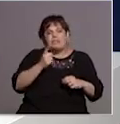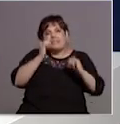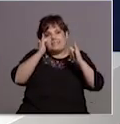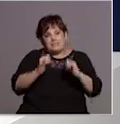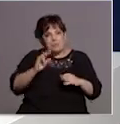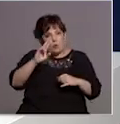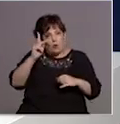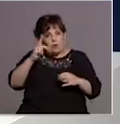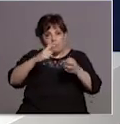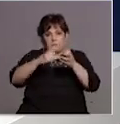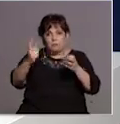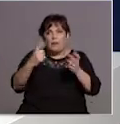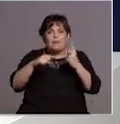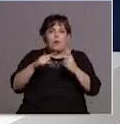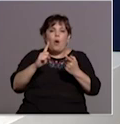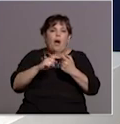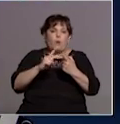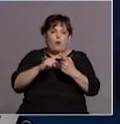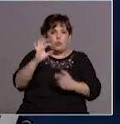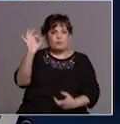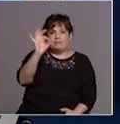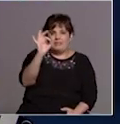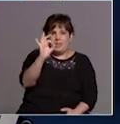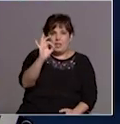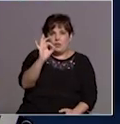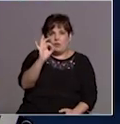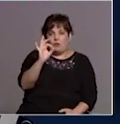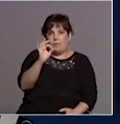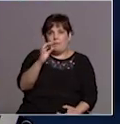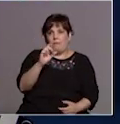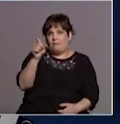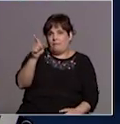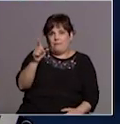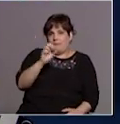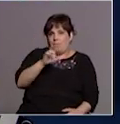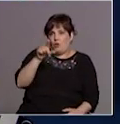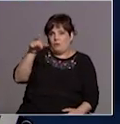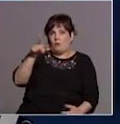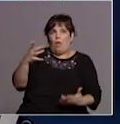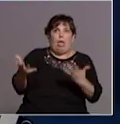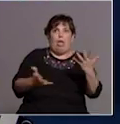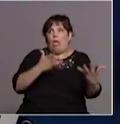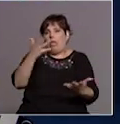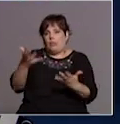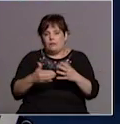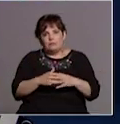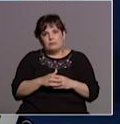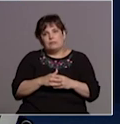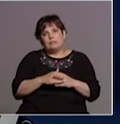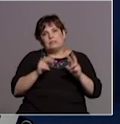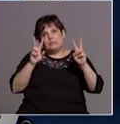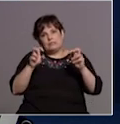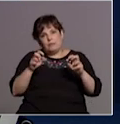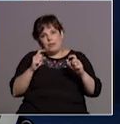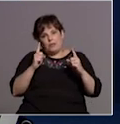unido pero sin acuerdo lo cual es un salto al vacío para gran bretaña entonces es un tema